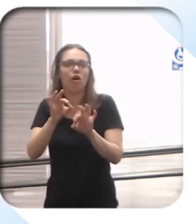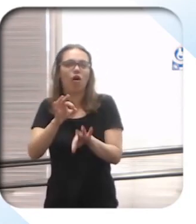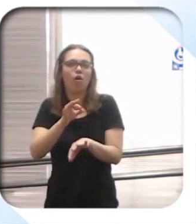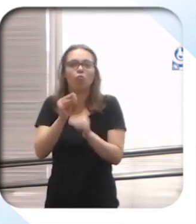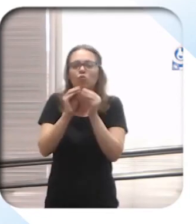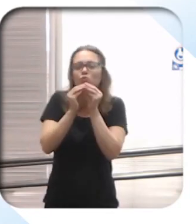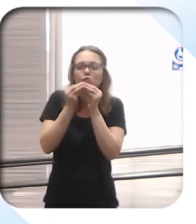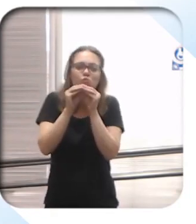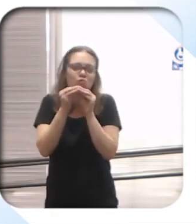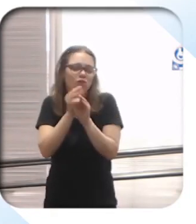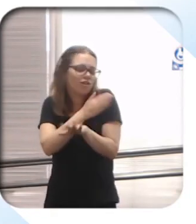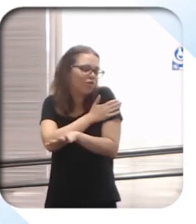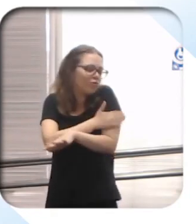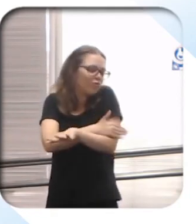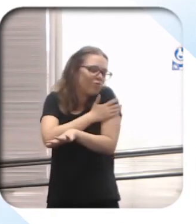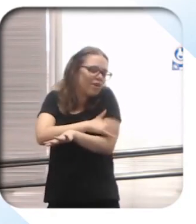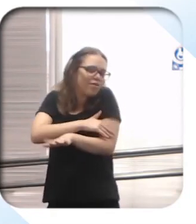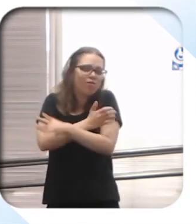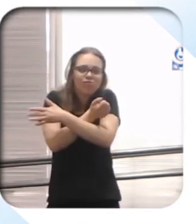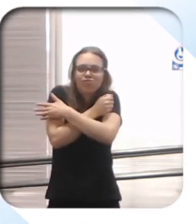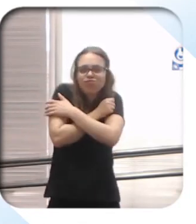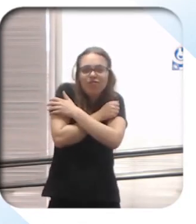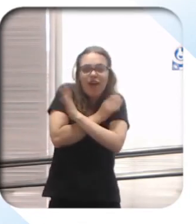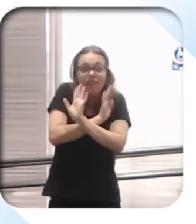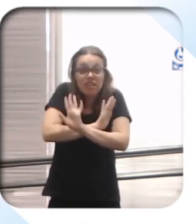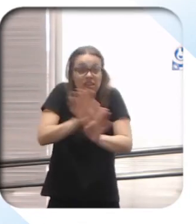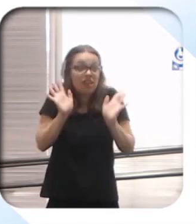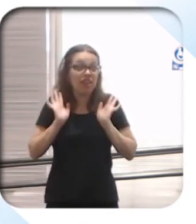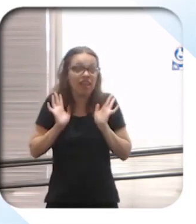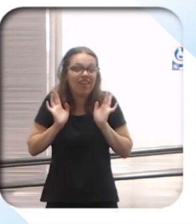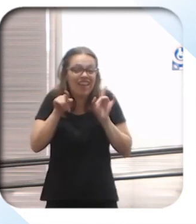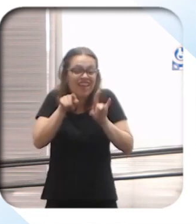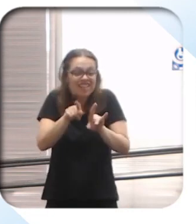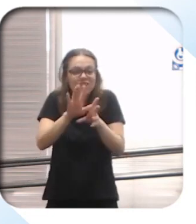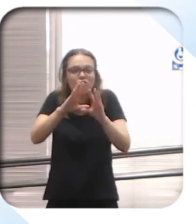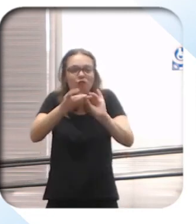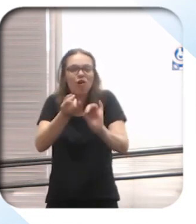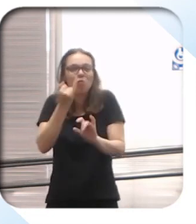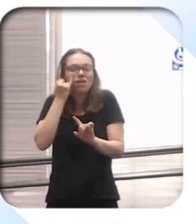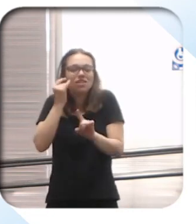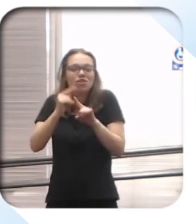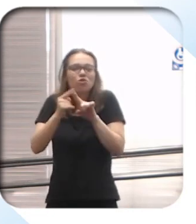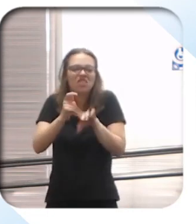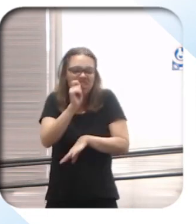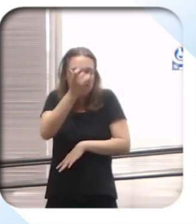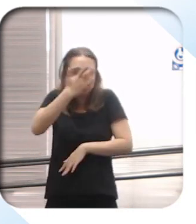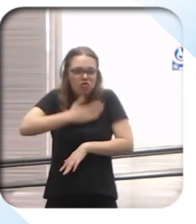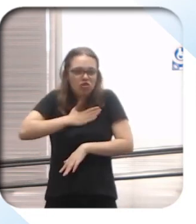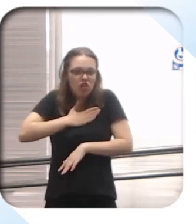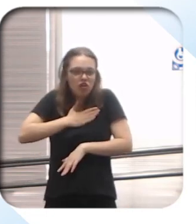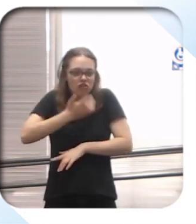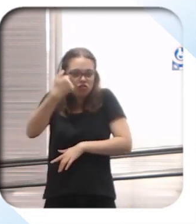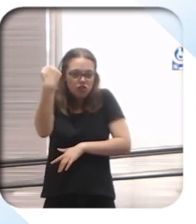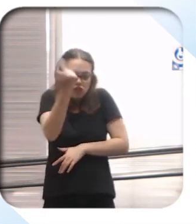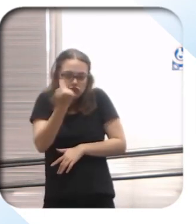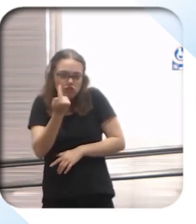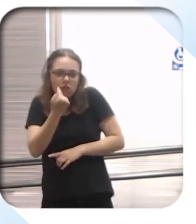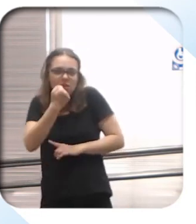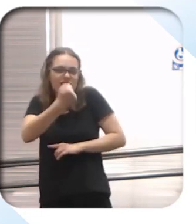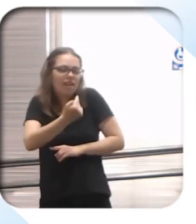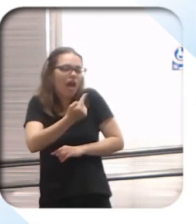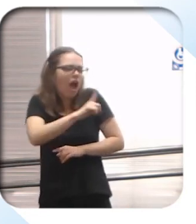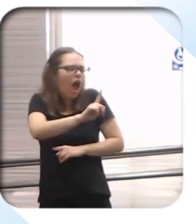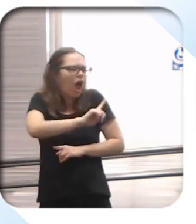los besos, en los abrazos, y más de ahí, bueno, ¿y quiénes somos, como decía Karin, quiénes somos nosotros